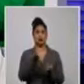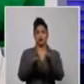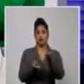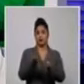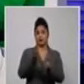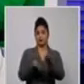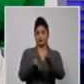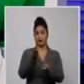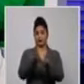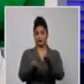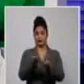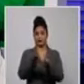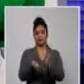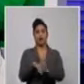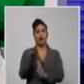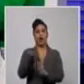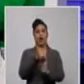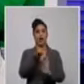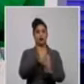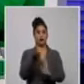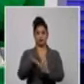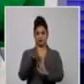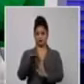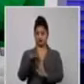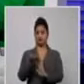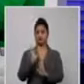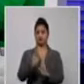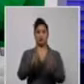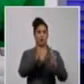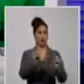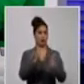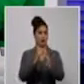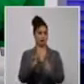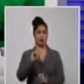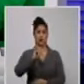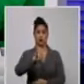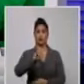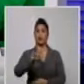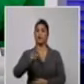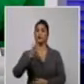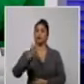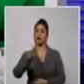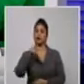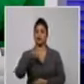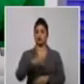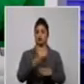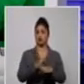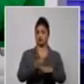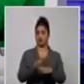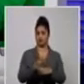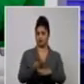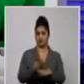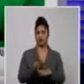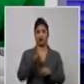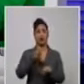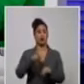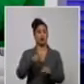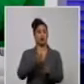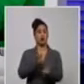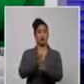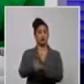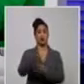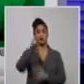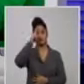de altas, 993. Esto hace que los activos pudieran